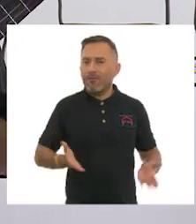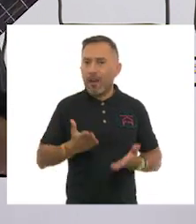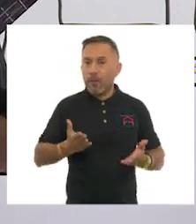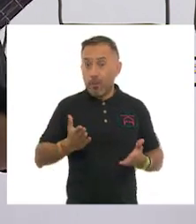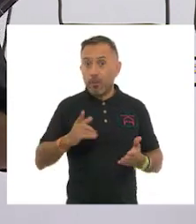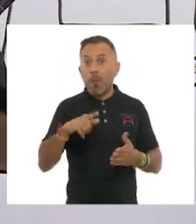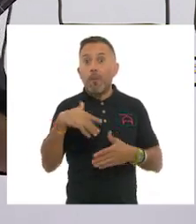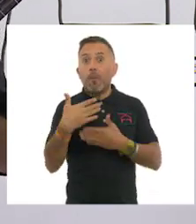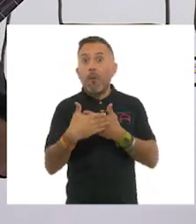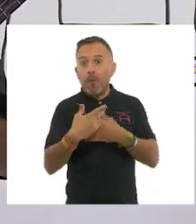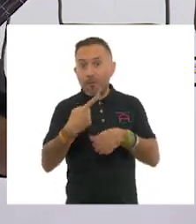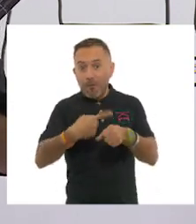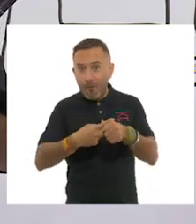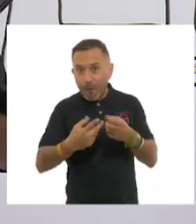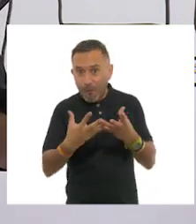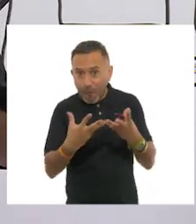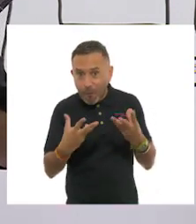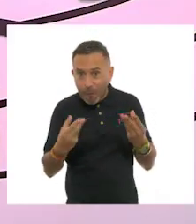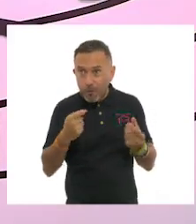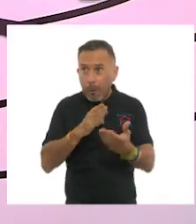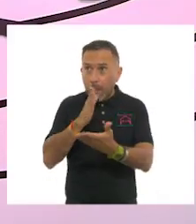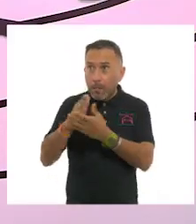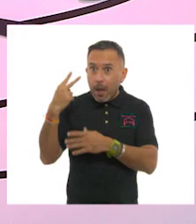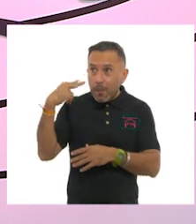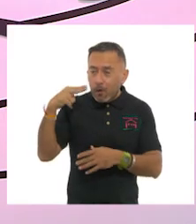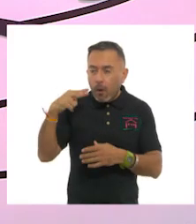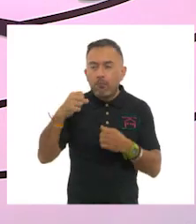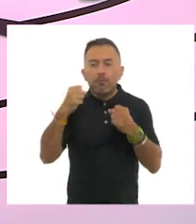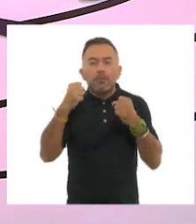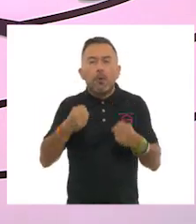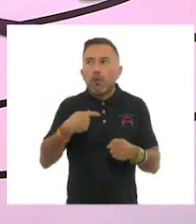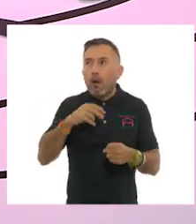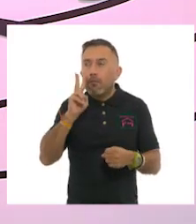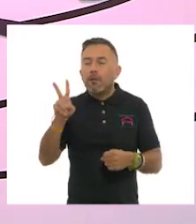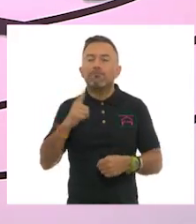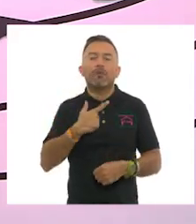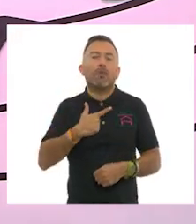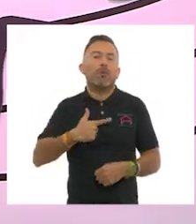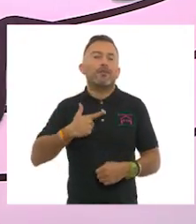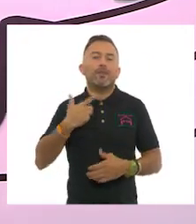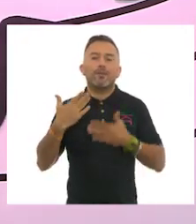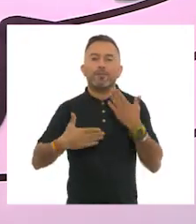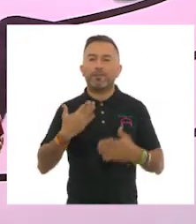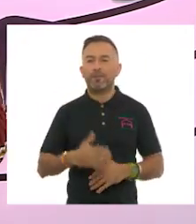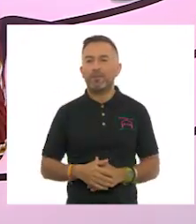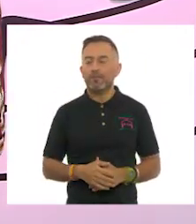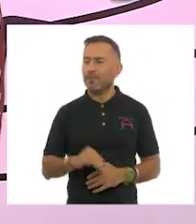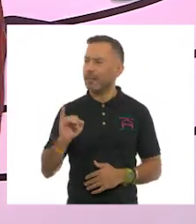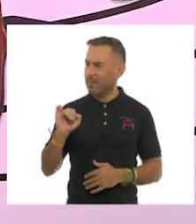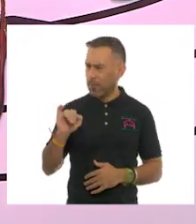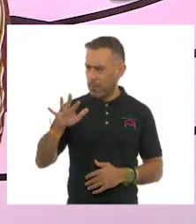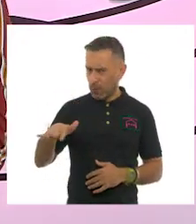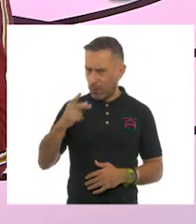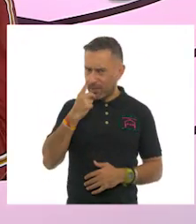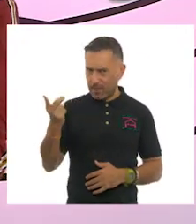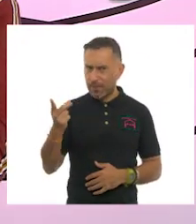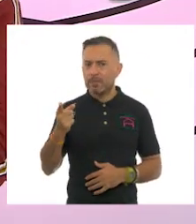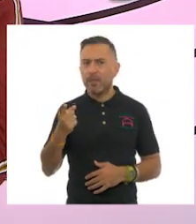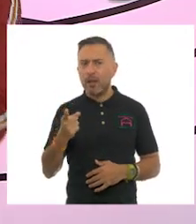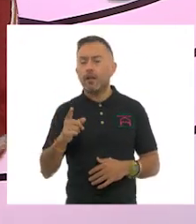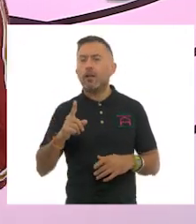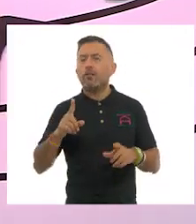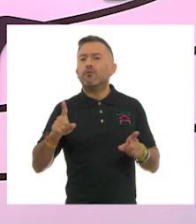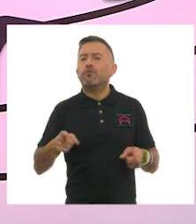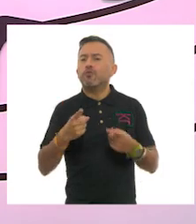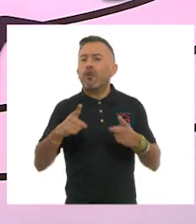ustedes asistan a uno, se van a divertir. Claro que sí. La verdad que es maravilloso. Y dijiste algo de los ritmos que lleva el son